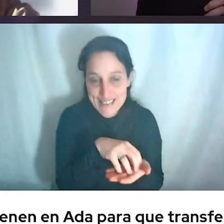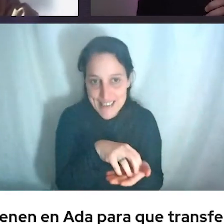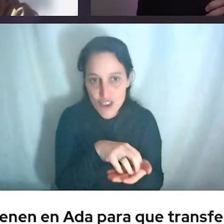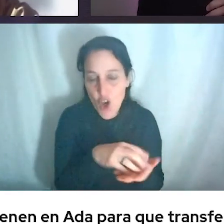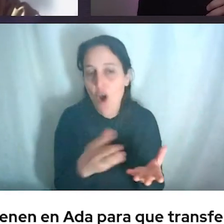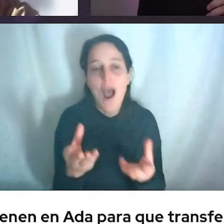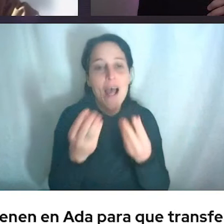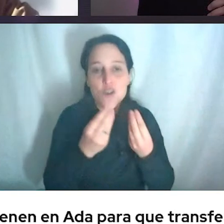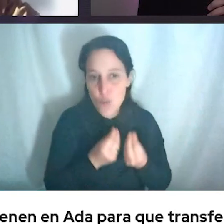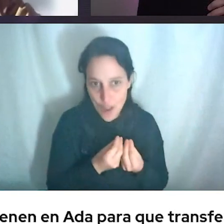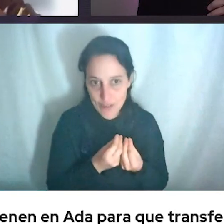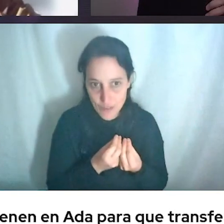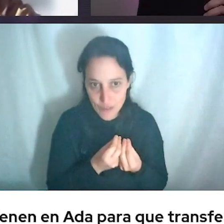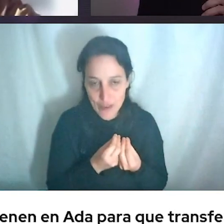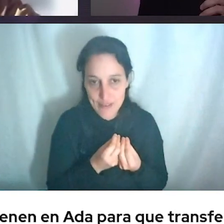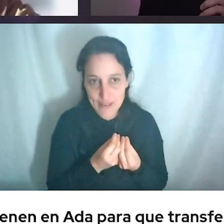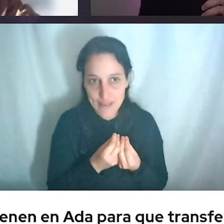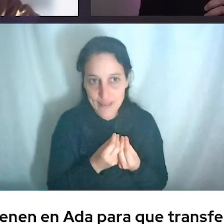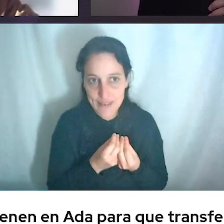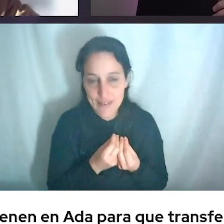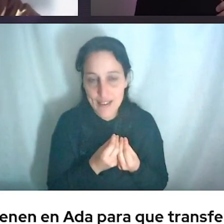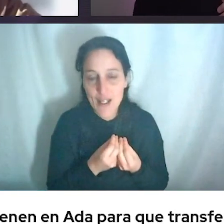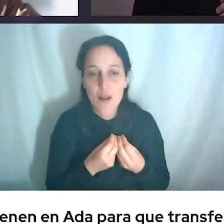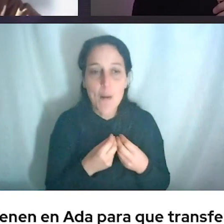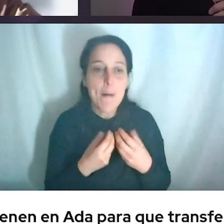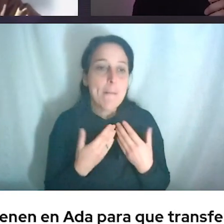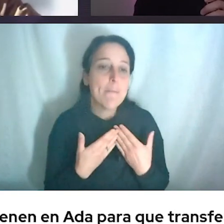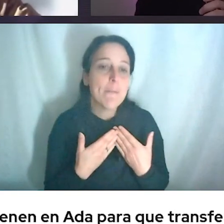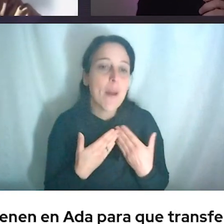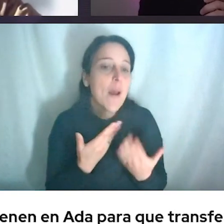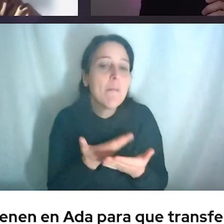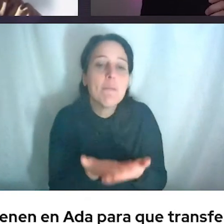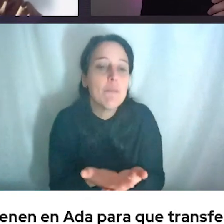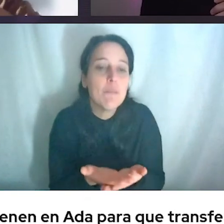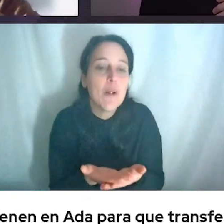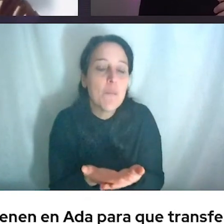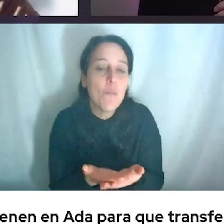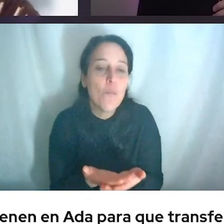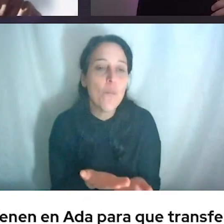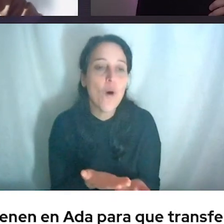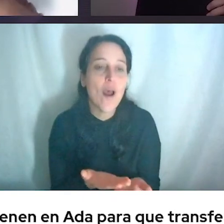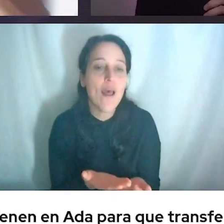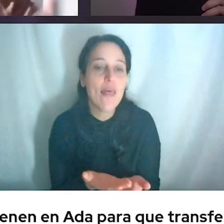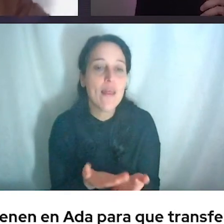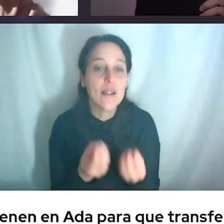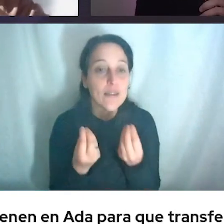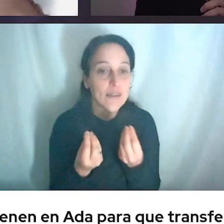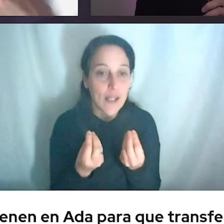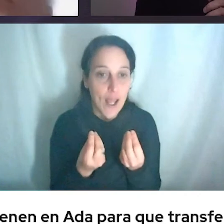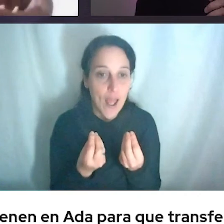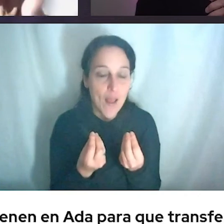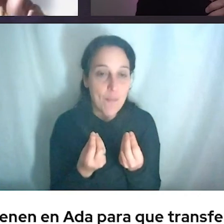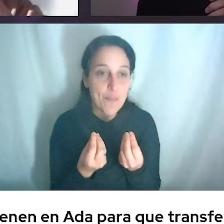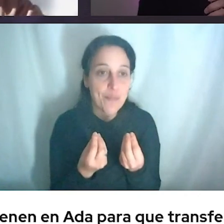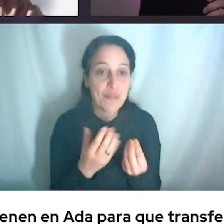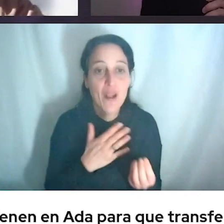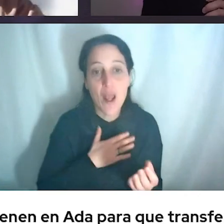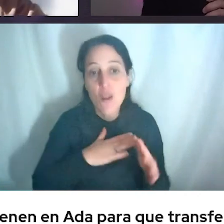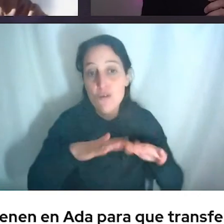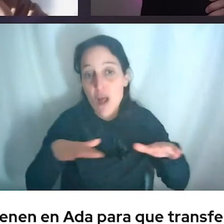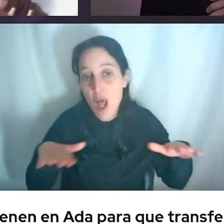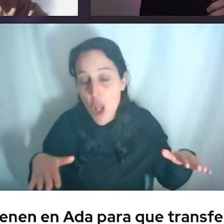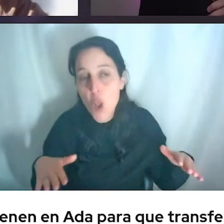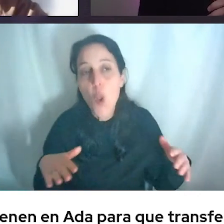así. Y esto lo que permite es que nuestras nuevas alumnas reciben acompañamiento